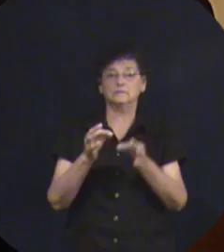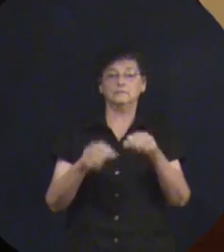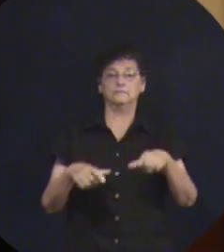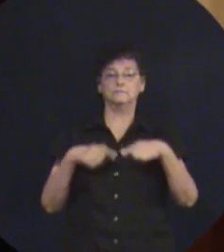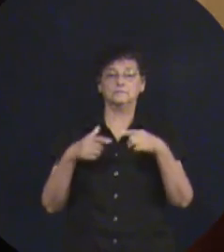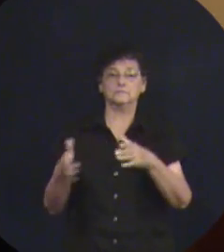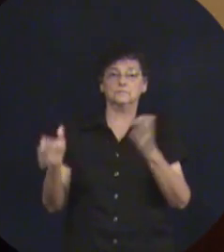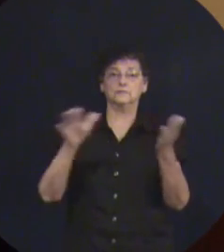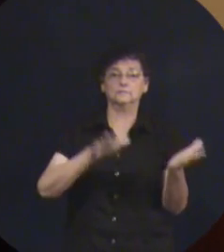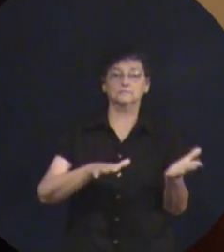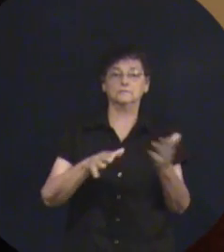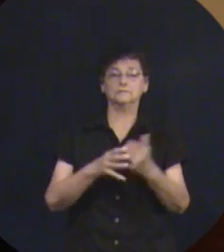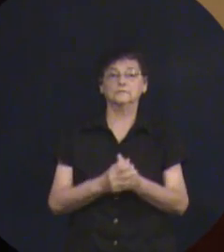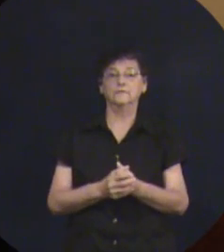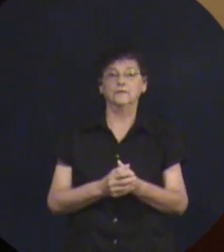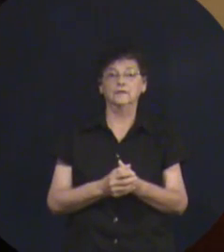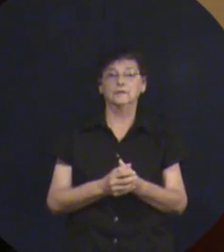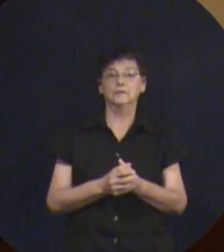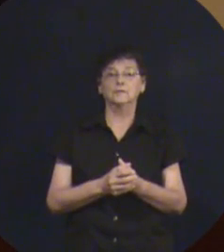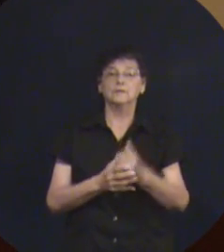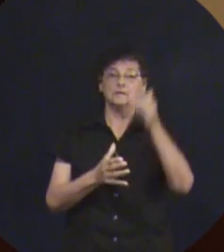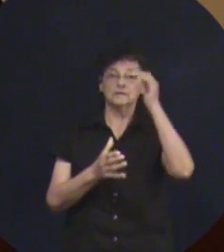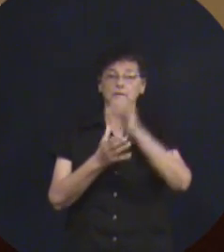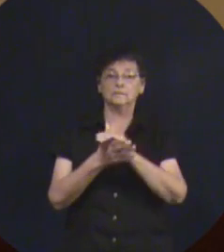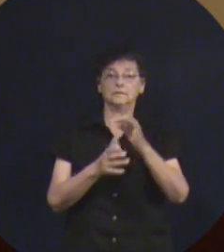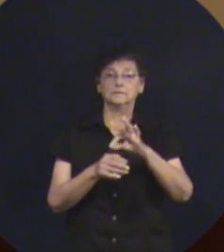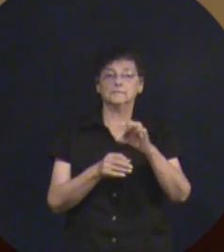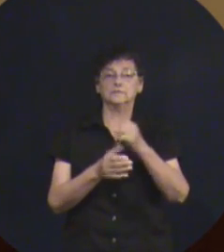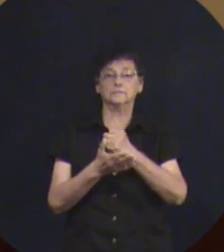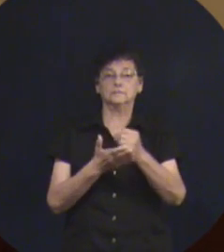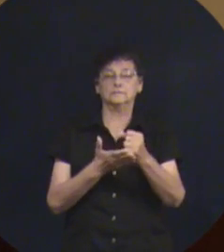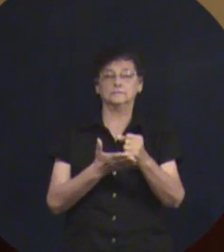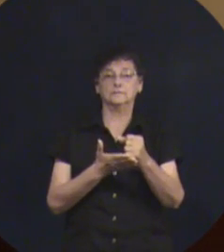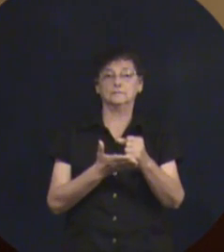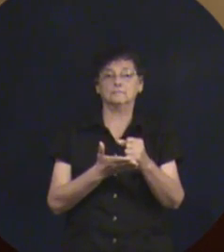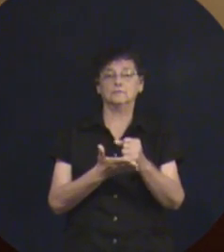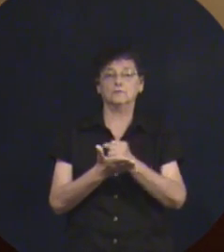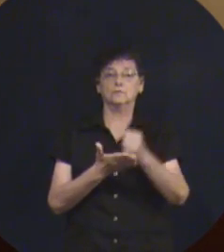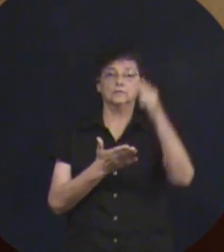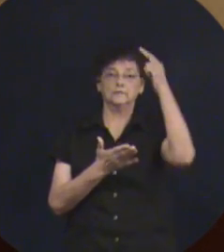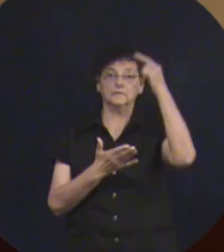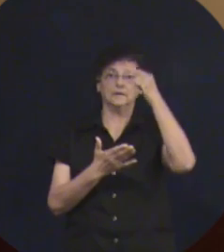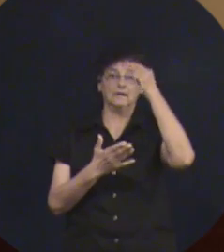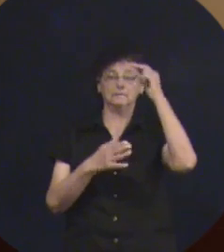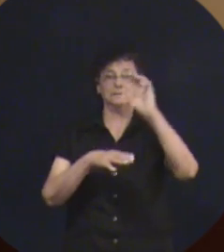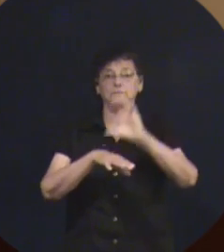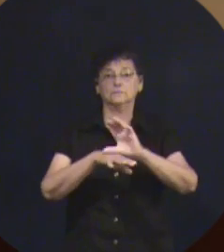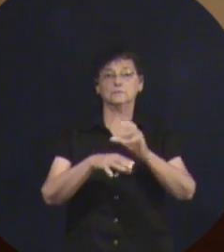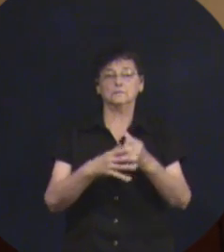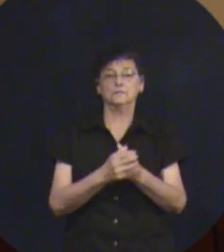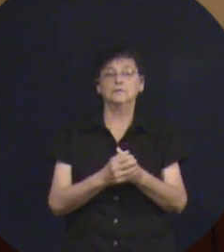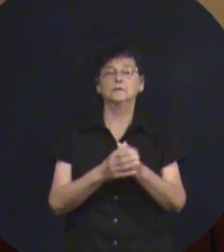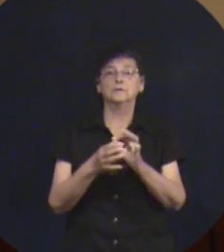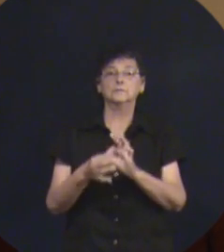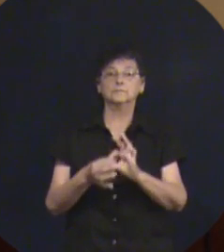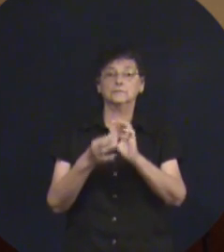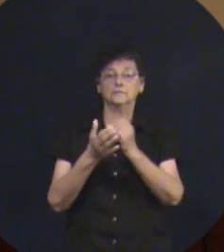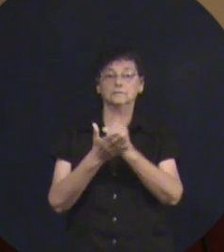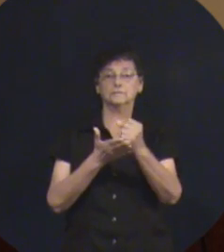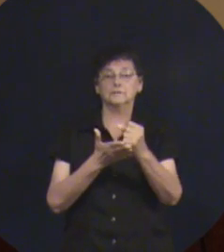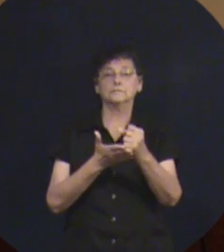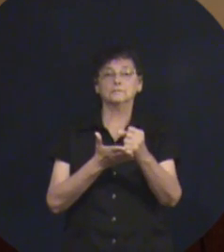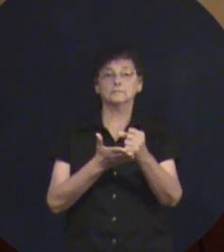juzgar a vivos y muertos. Creo en el Espíritu Santo, la Santa Iglesia Católica, la comunión de